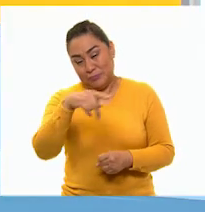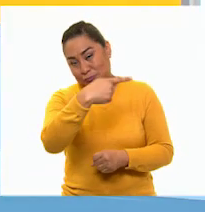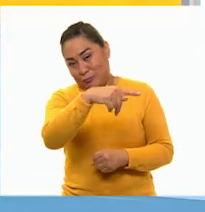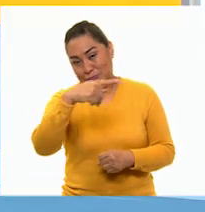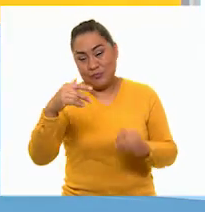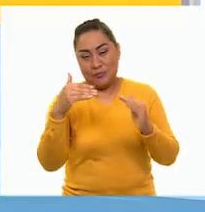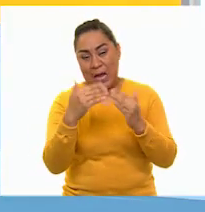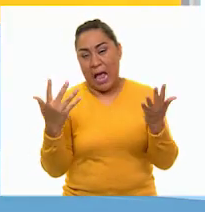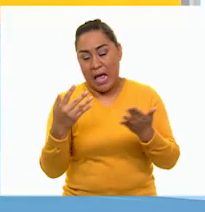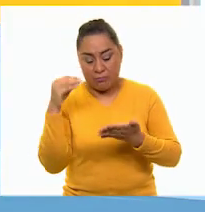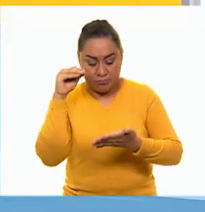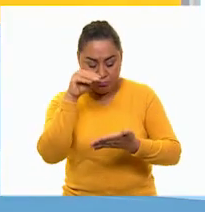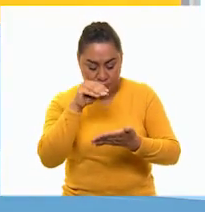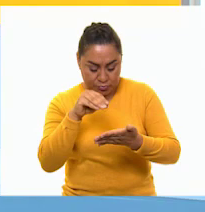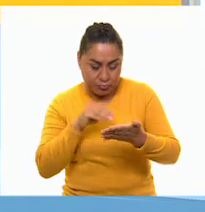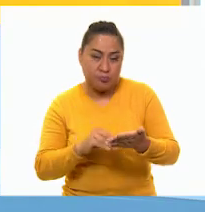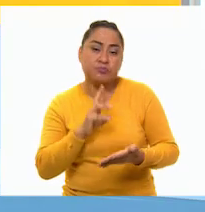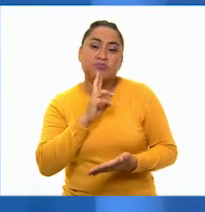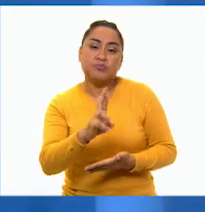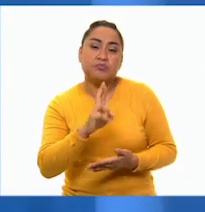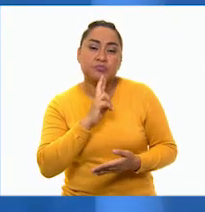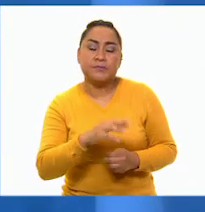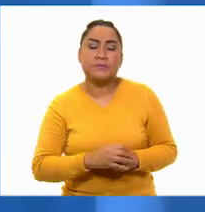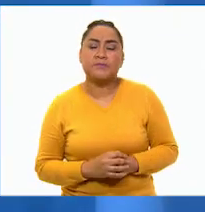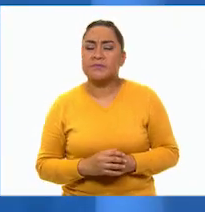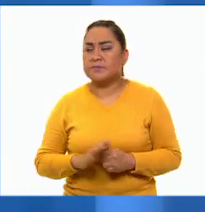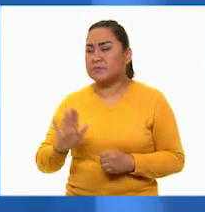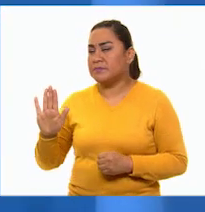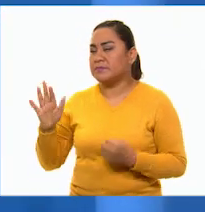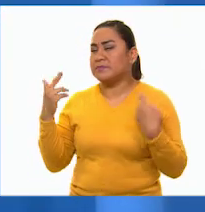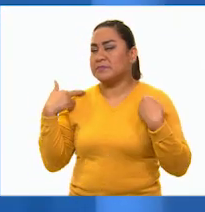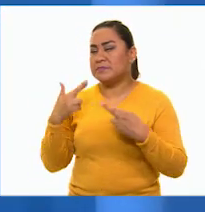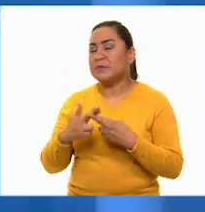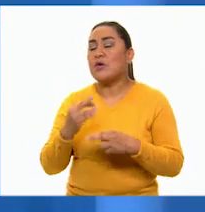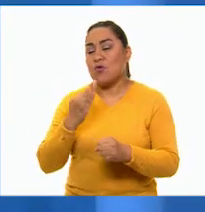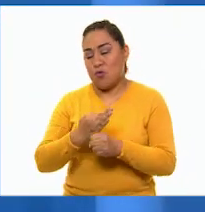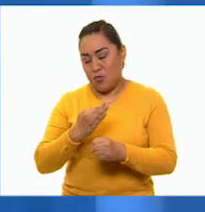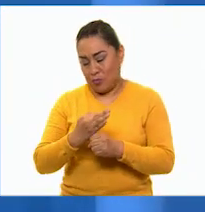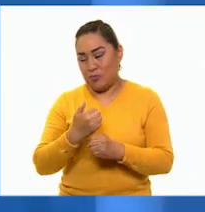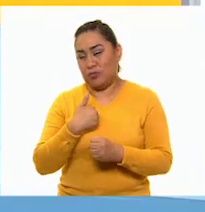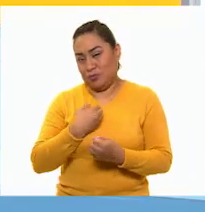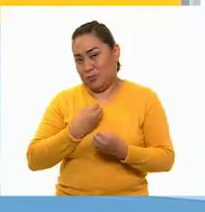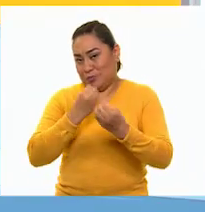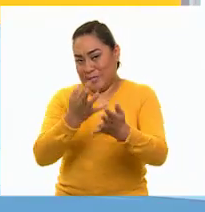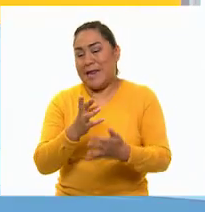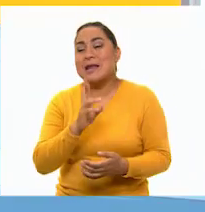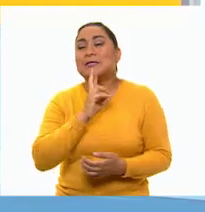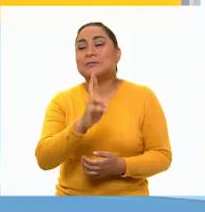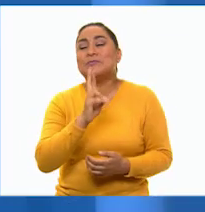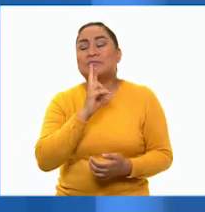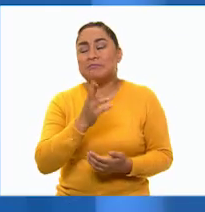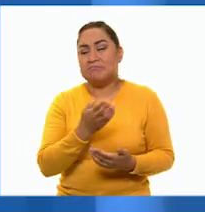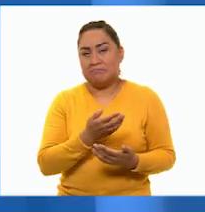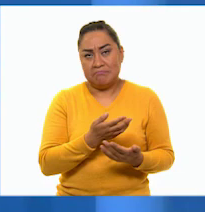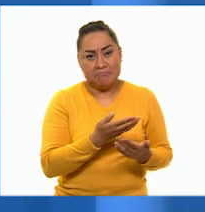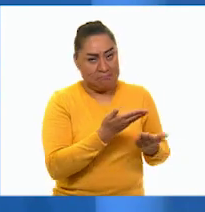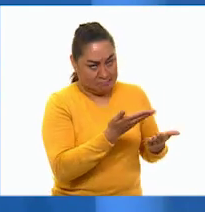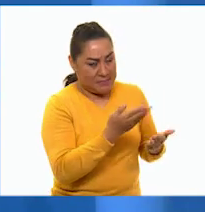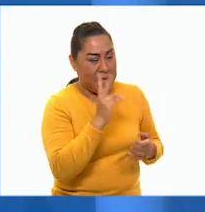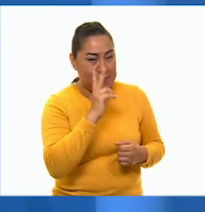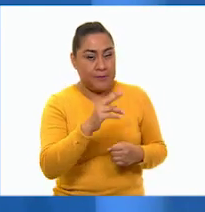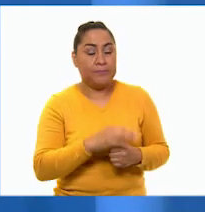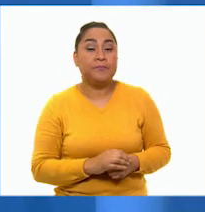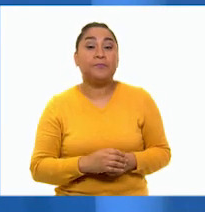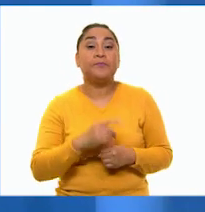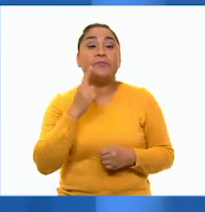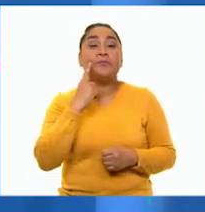casa completen la tabla. Maestra, maestra, yo les quiero compartir mis respuestas. A ver, adelante, María. En